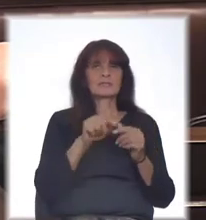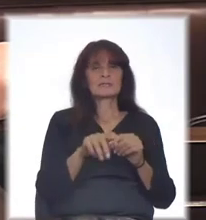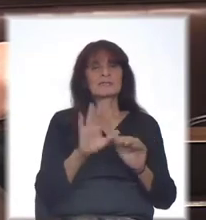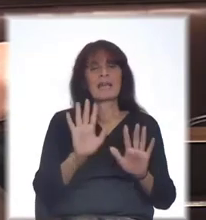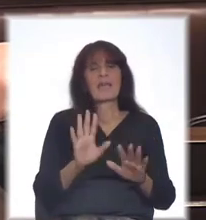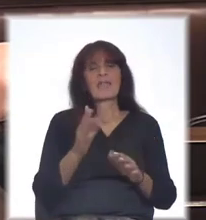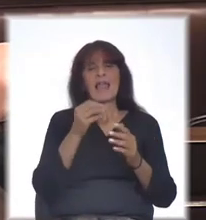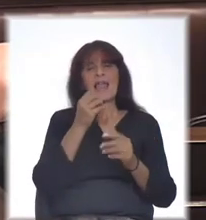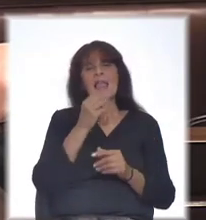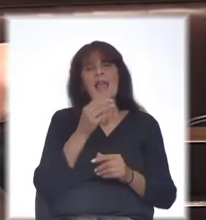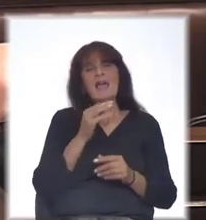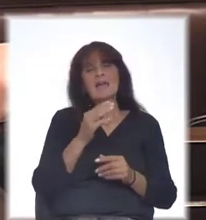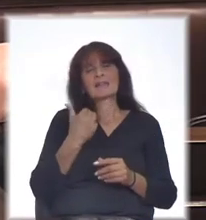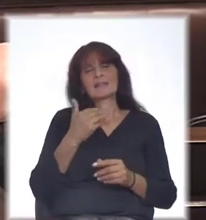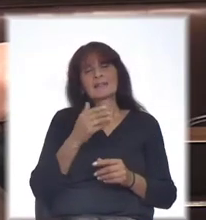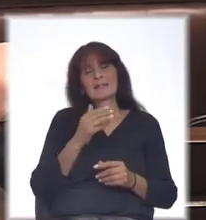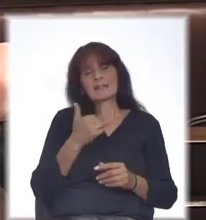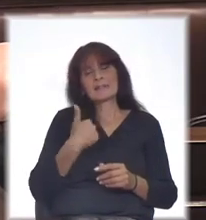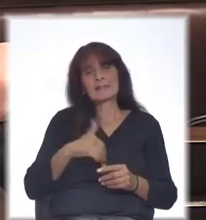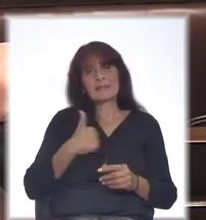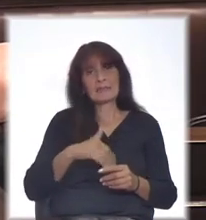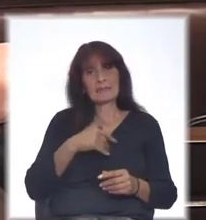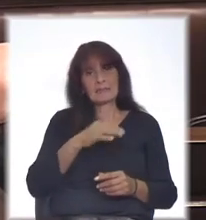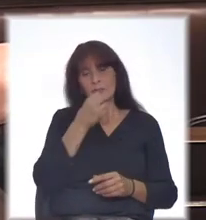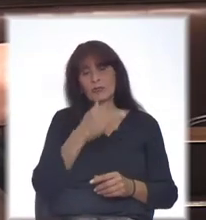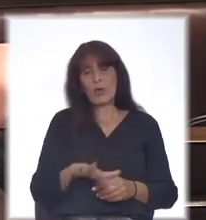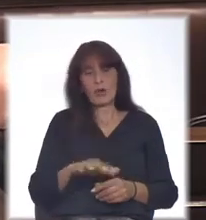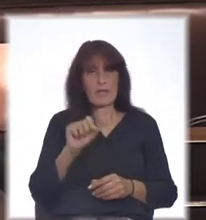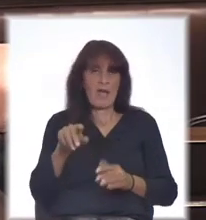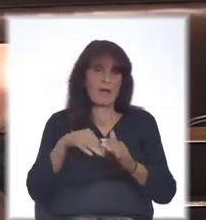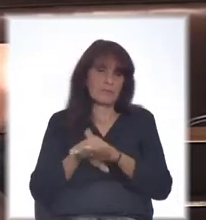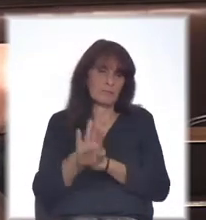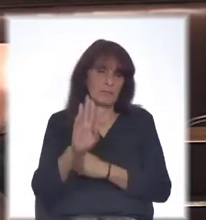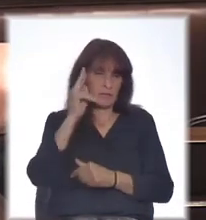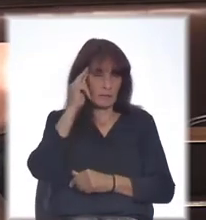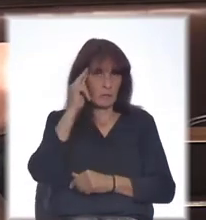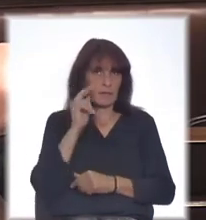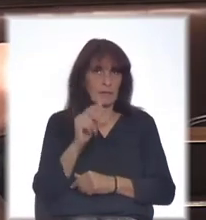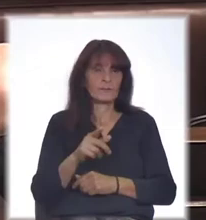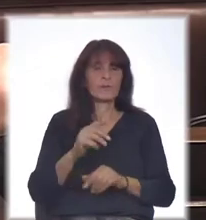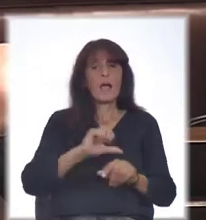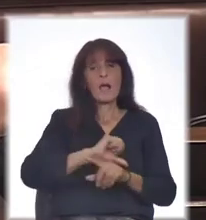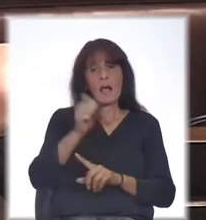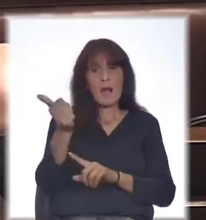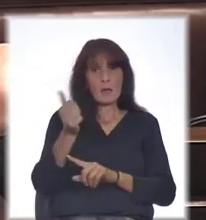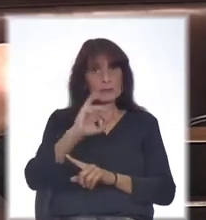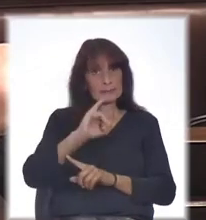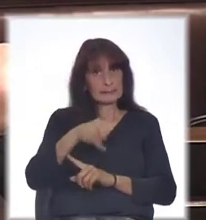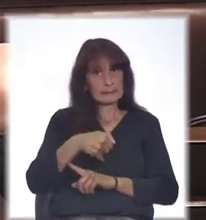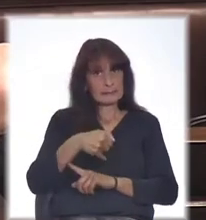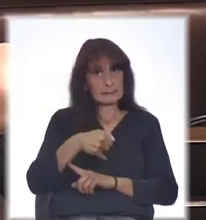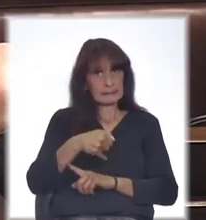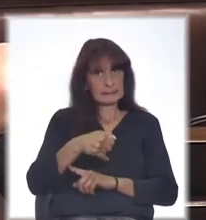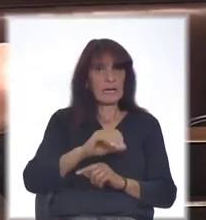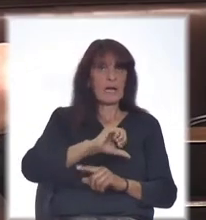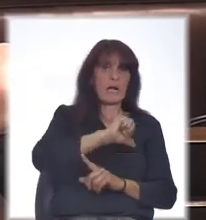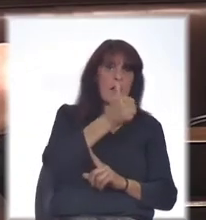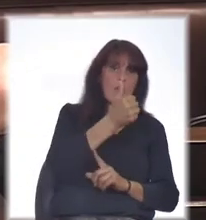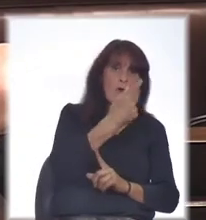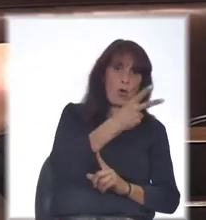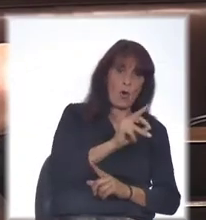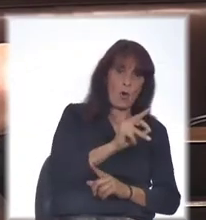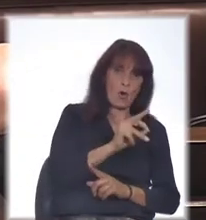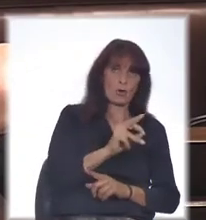triste historia de nuestra vida y de nuestro país. Ganó el sí, Ganó el no,